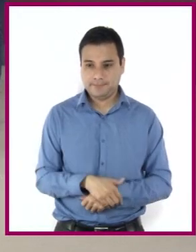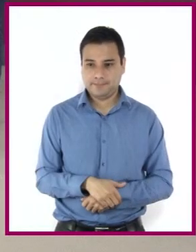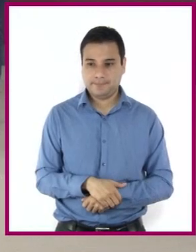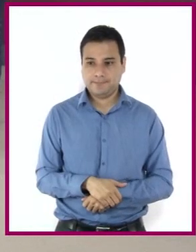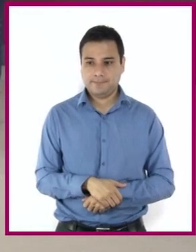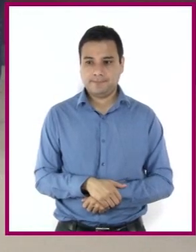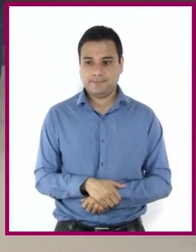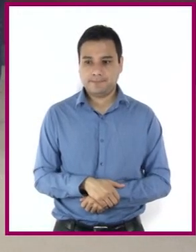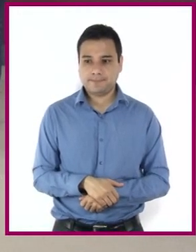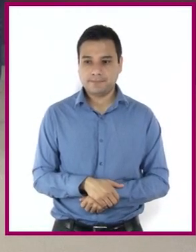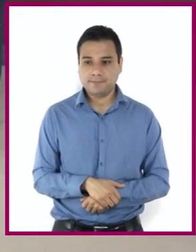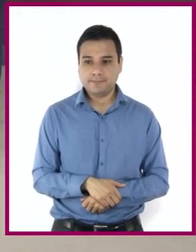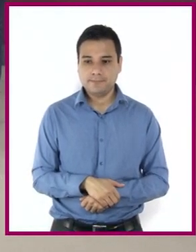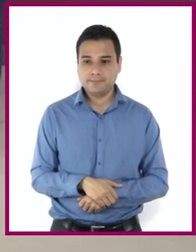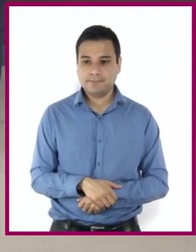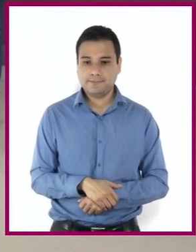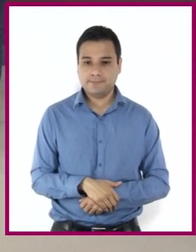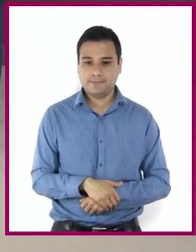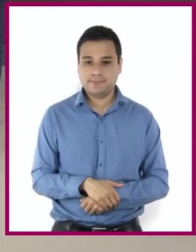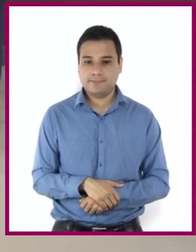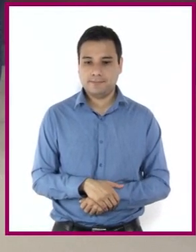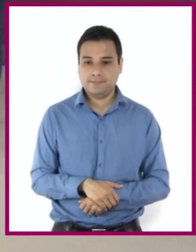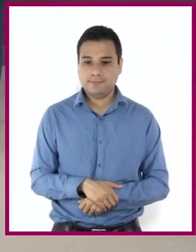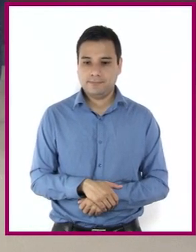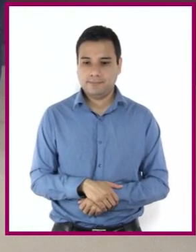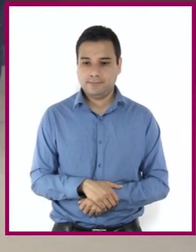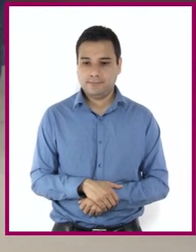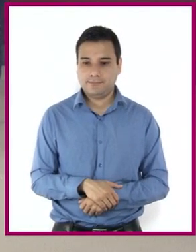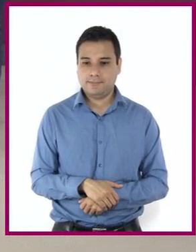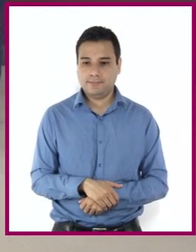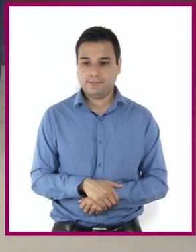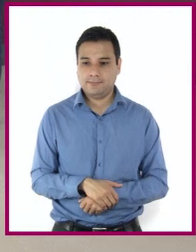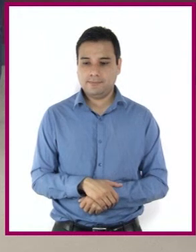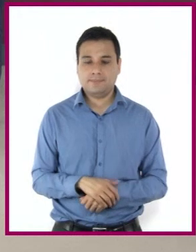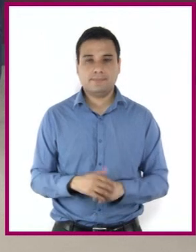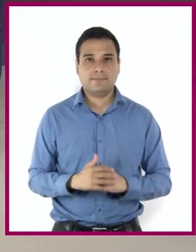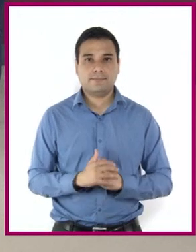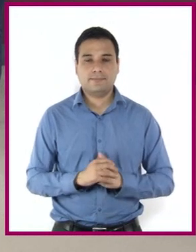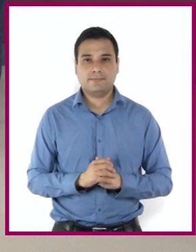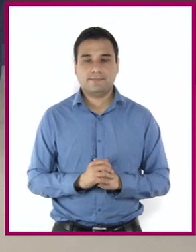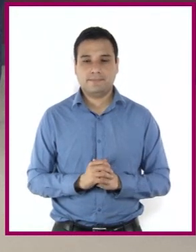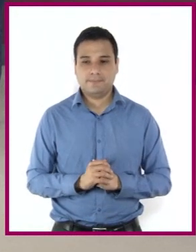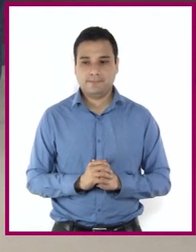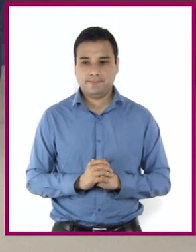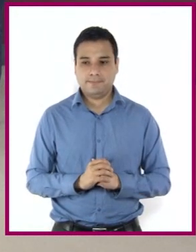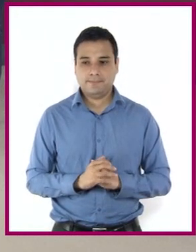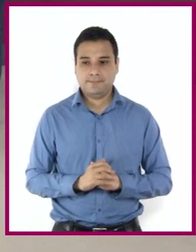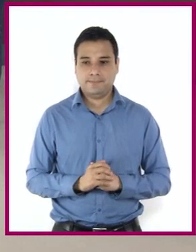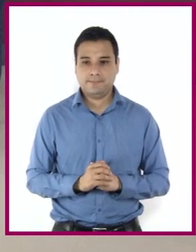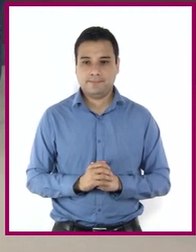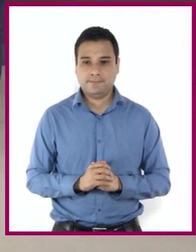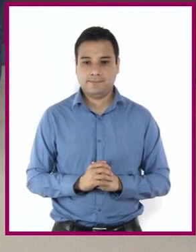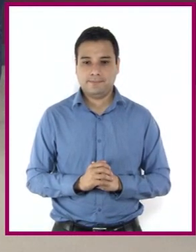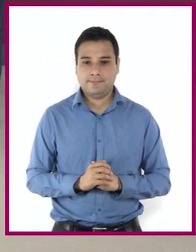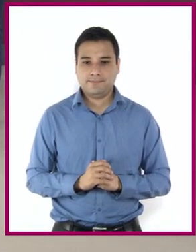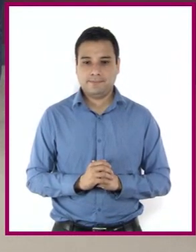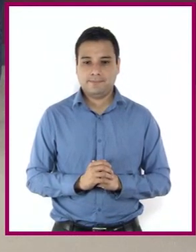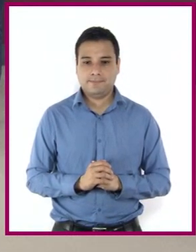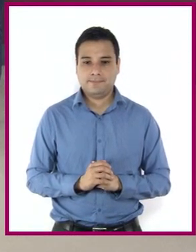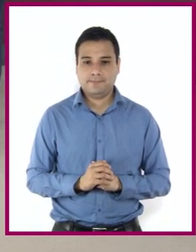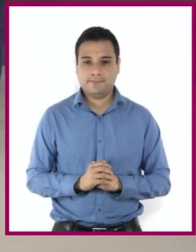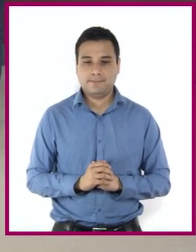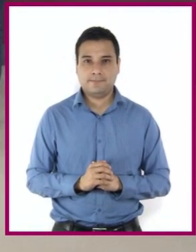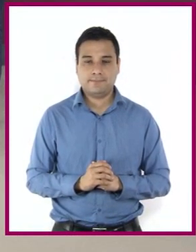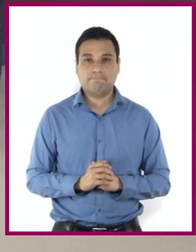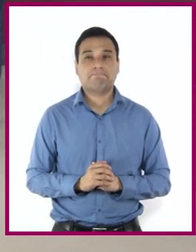Agustín de Iturbide, dirigente del ejército trigarante, el 27 de septiembre de 1821?